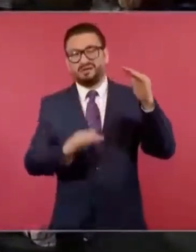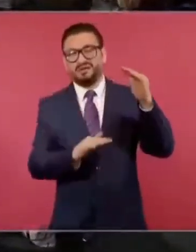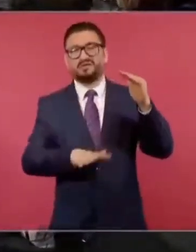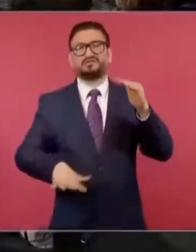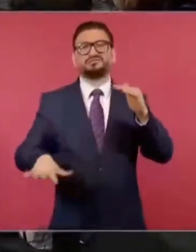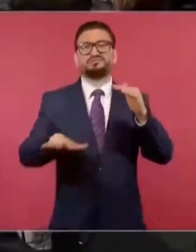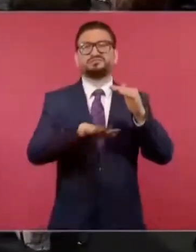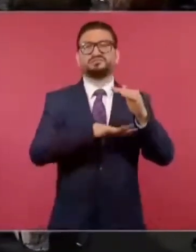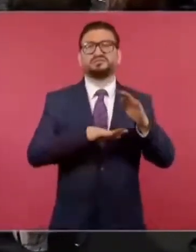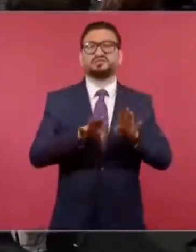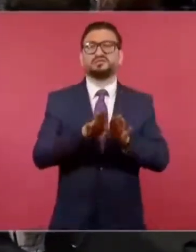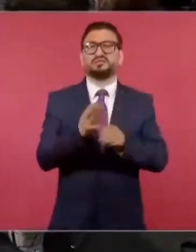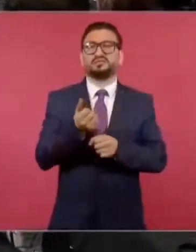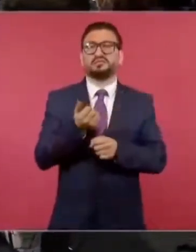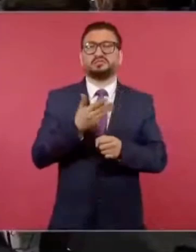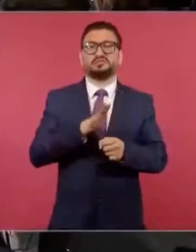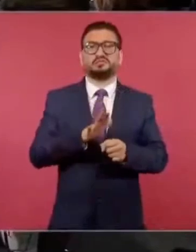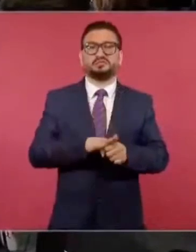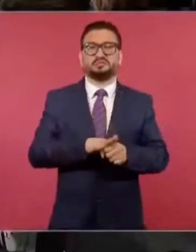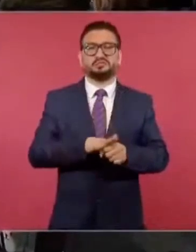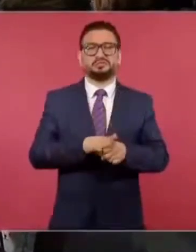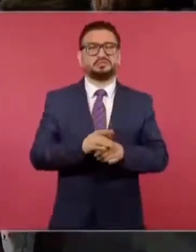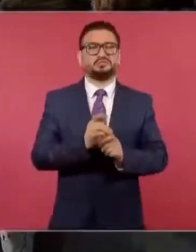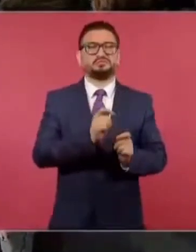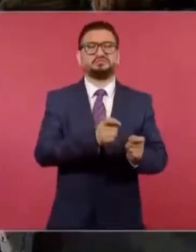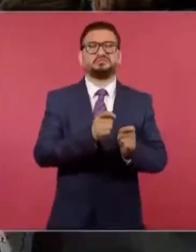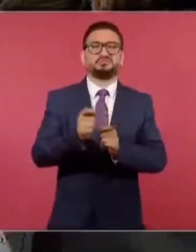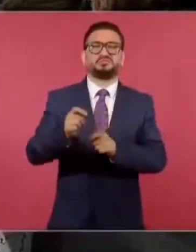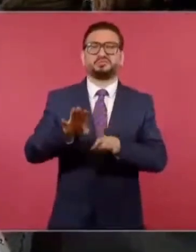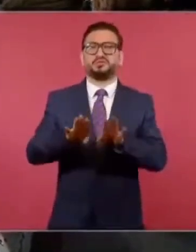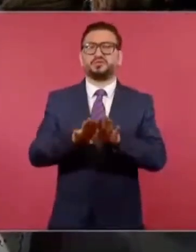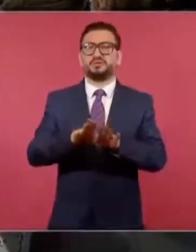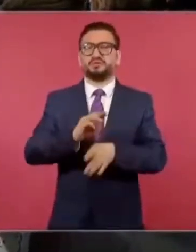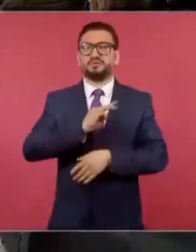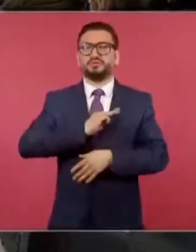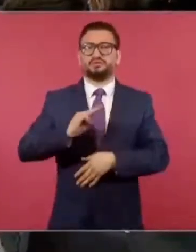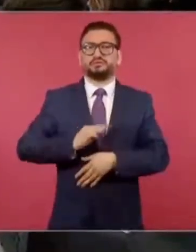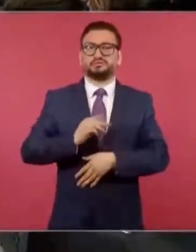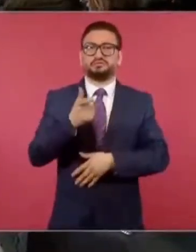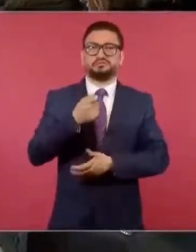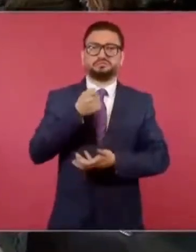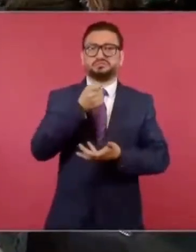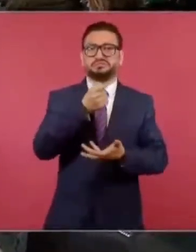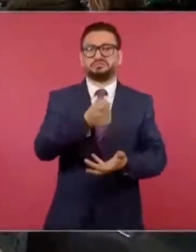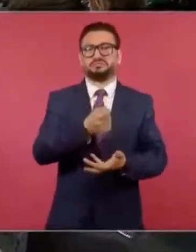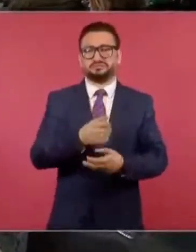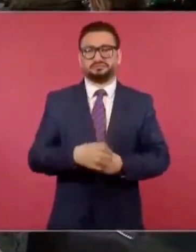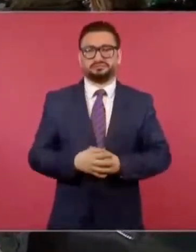era la administración del presupuesto municipal.